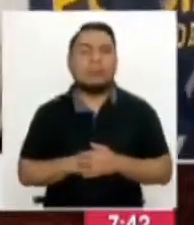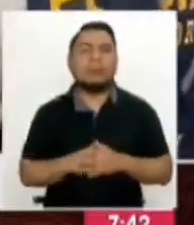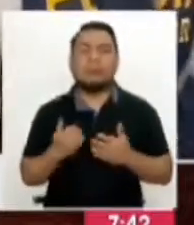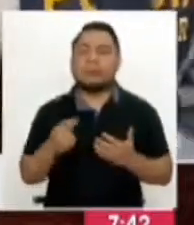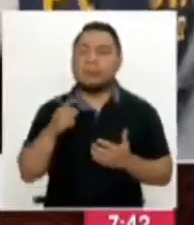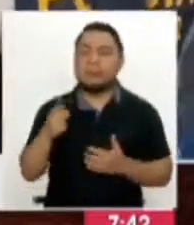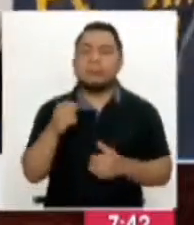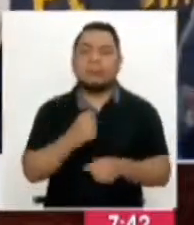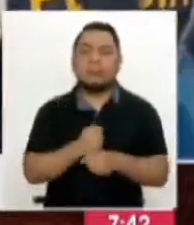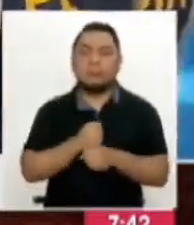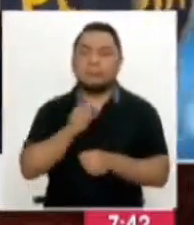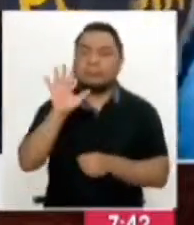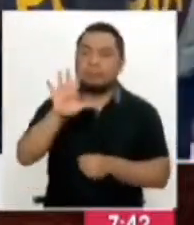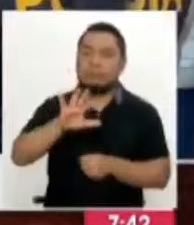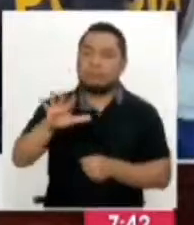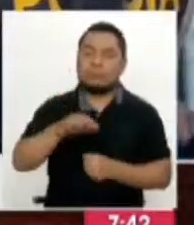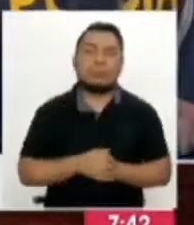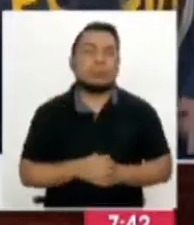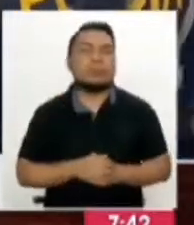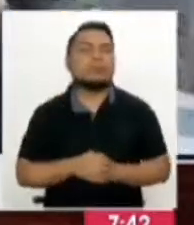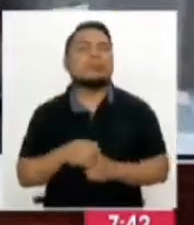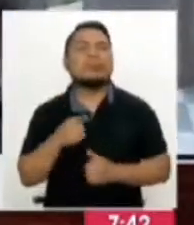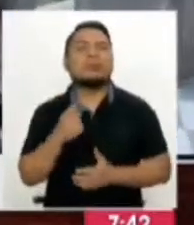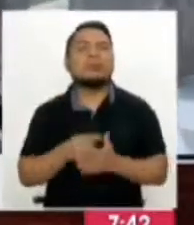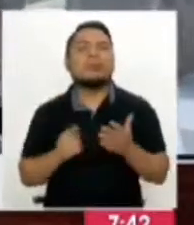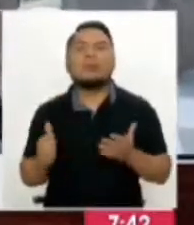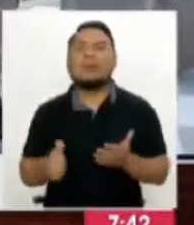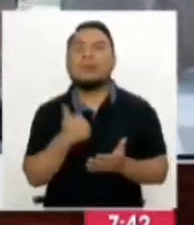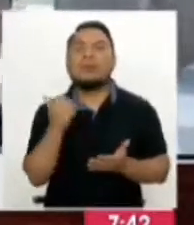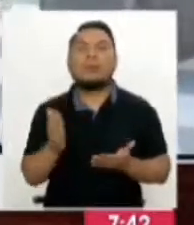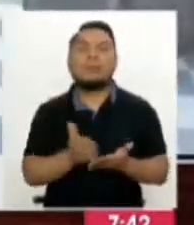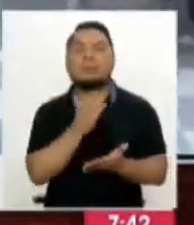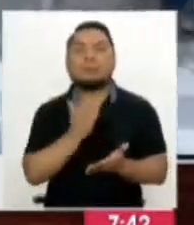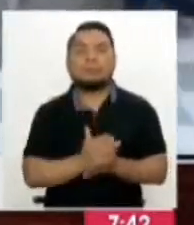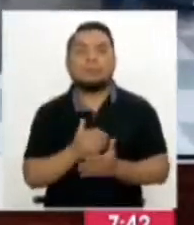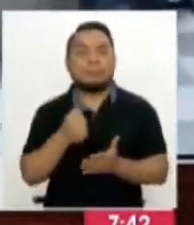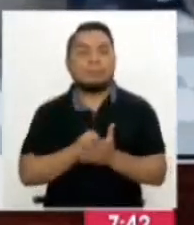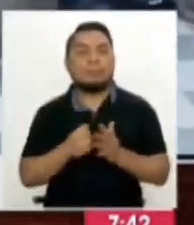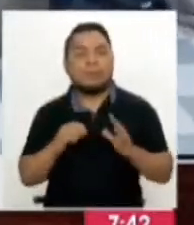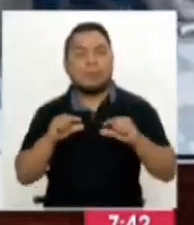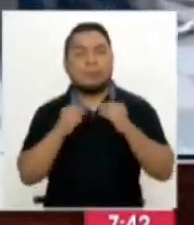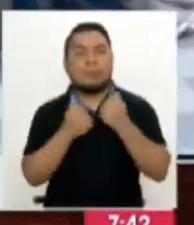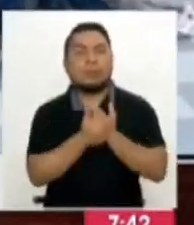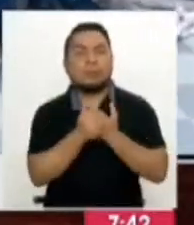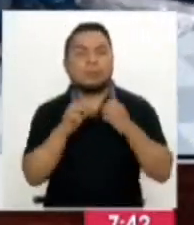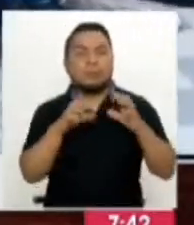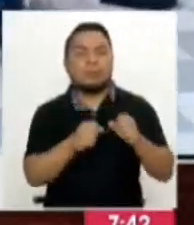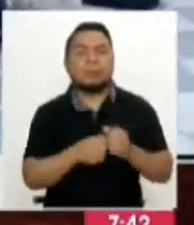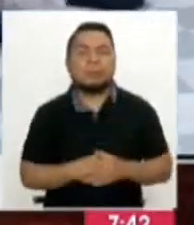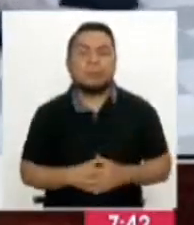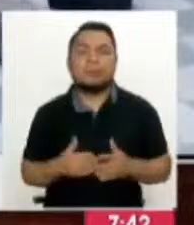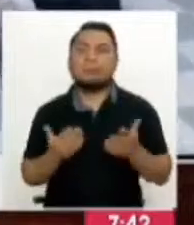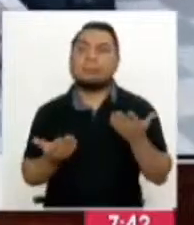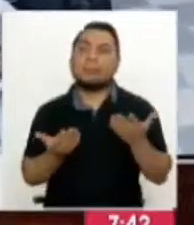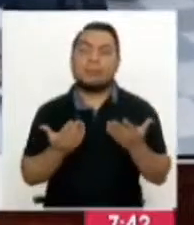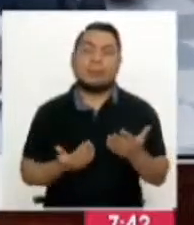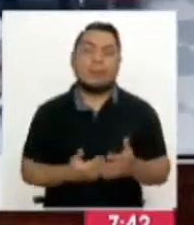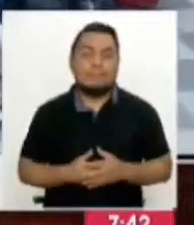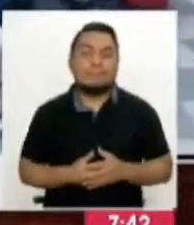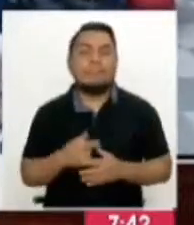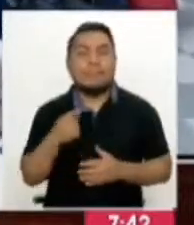cuales trabaja su unidad. ¿Qué otros problemas significativos en la lucha contra el crimen están siendo, podríamos